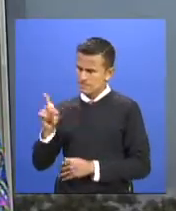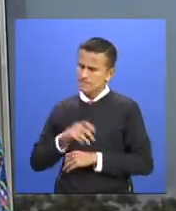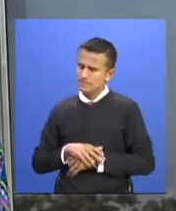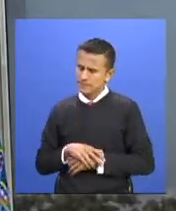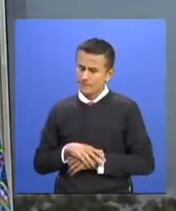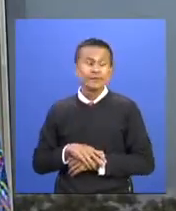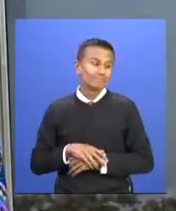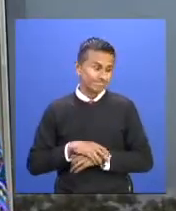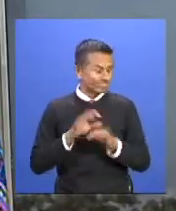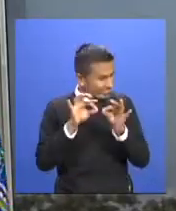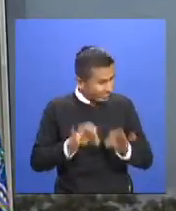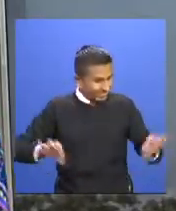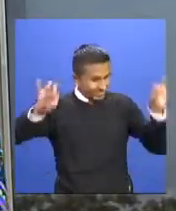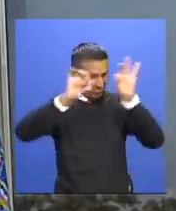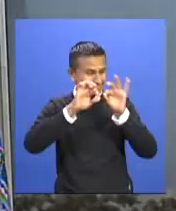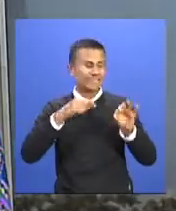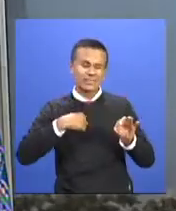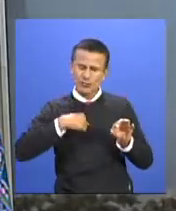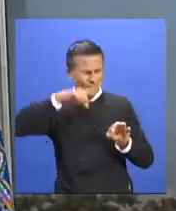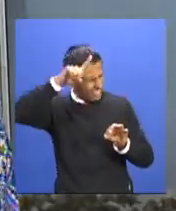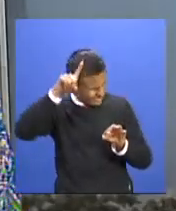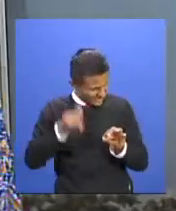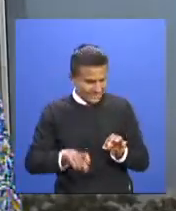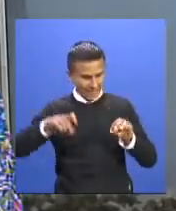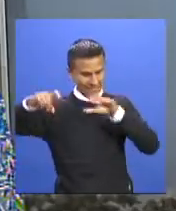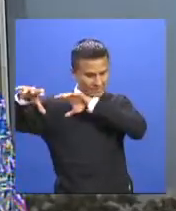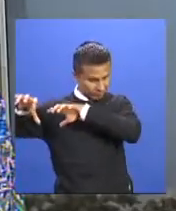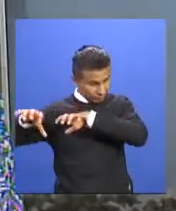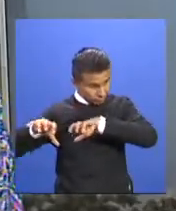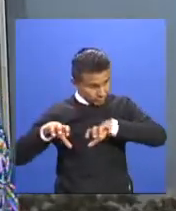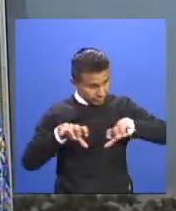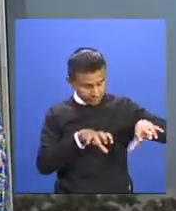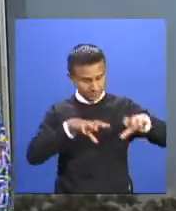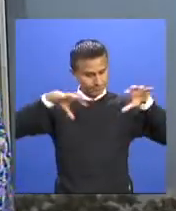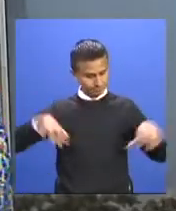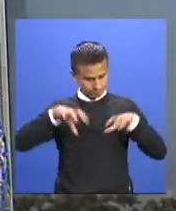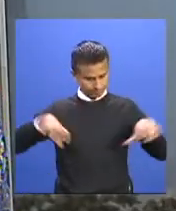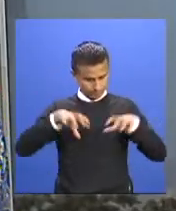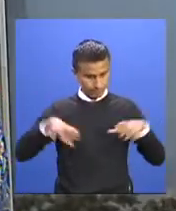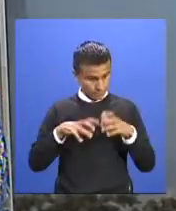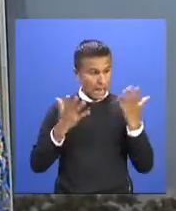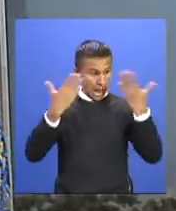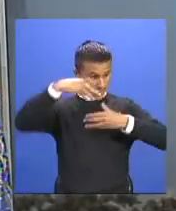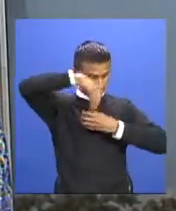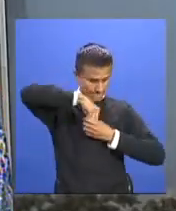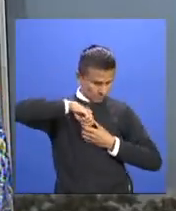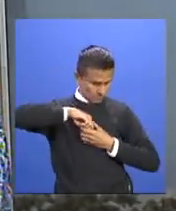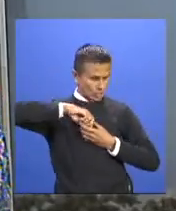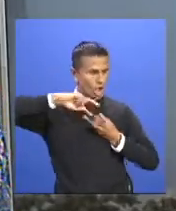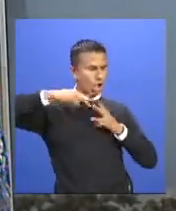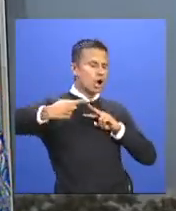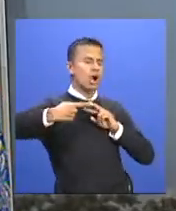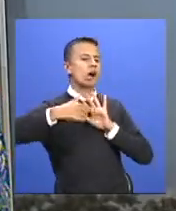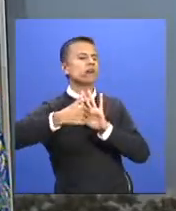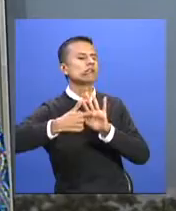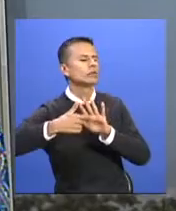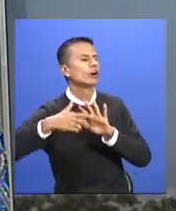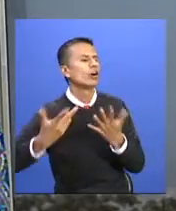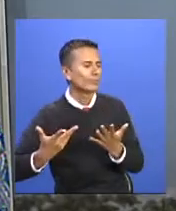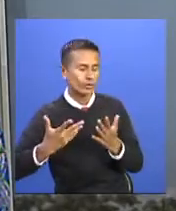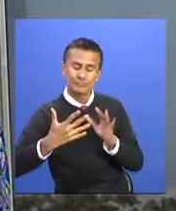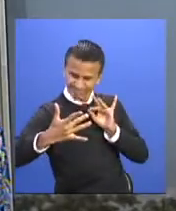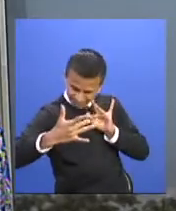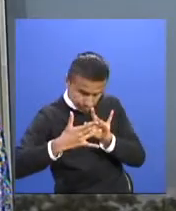Primero que todo, creo que la coherencia es importante. O sea, yo tengo que ser coherente con lo que hago dentro de mi organización y lo que quiero mostrar y lo que quiero